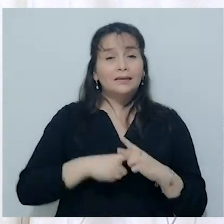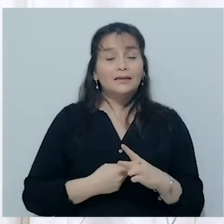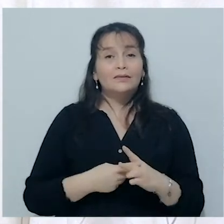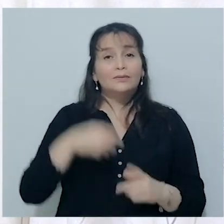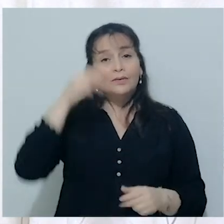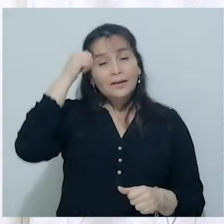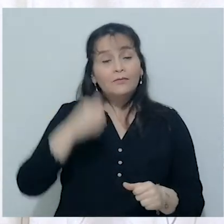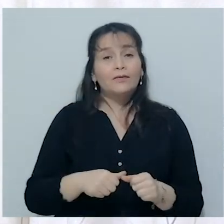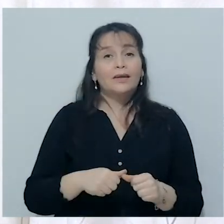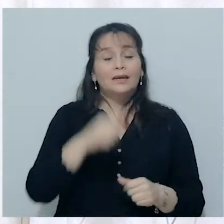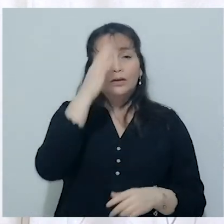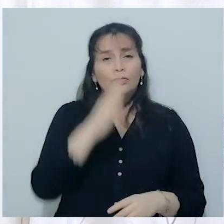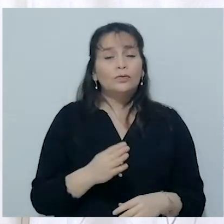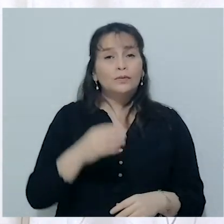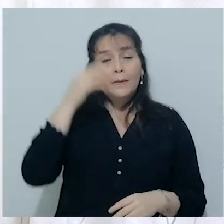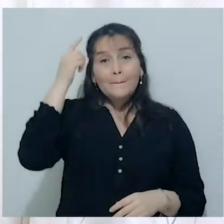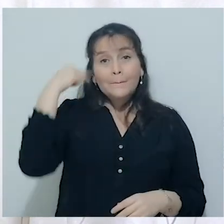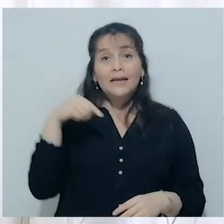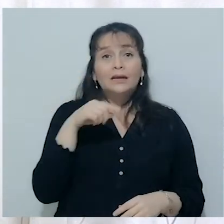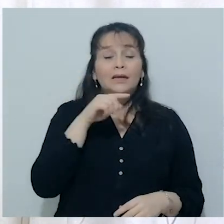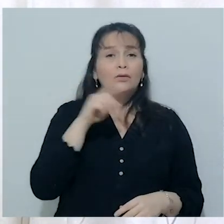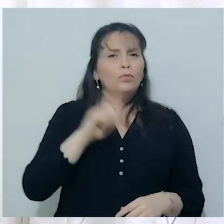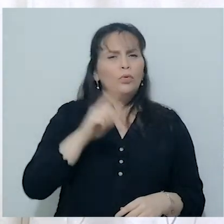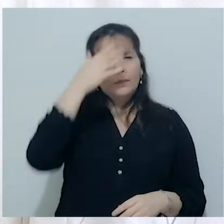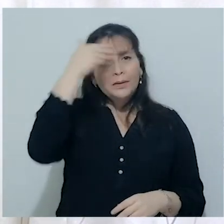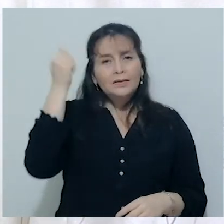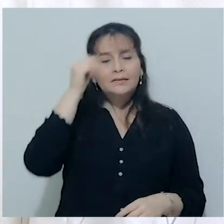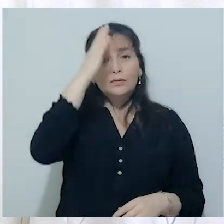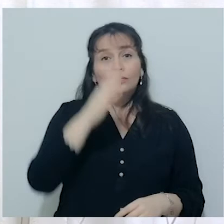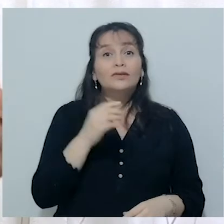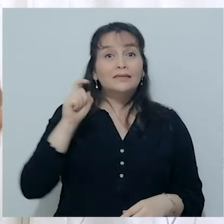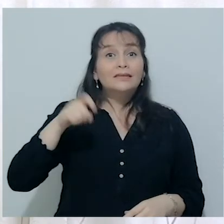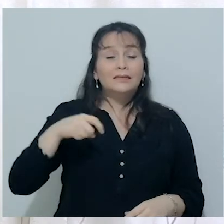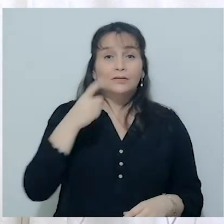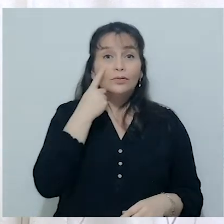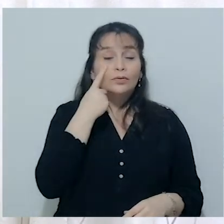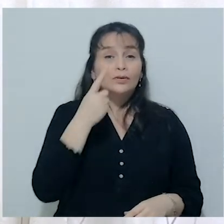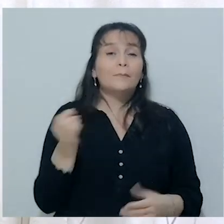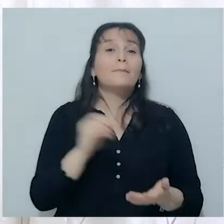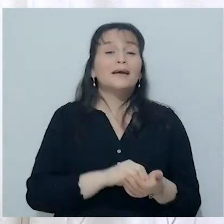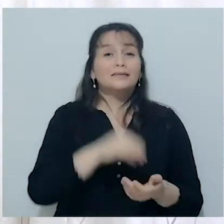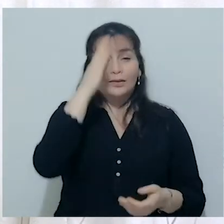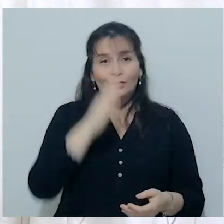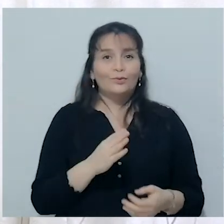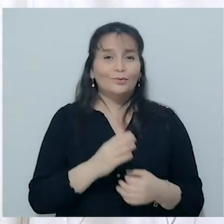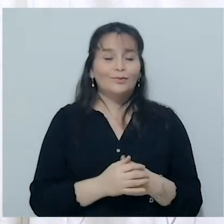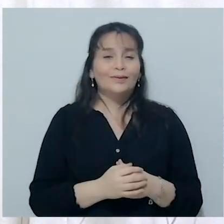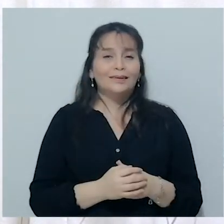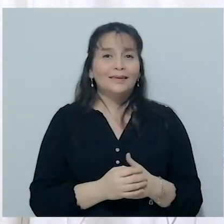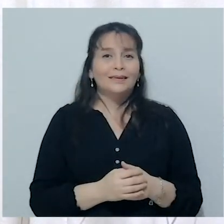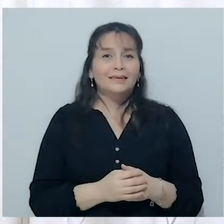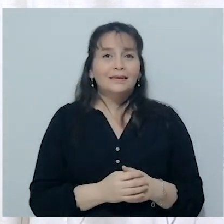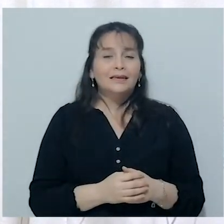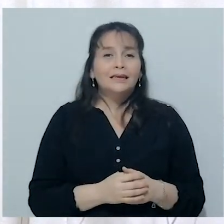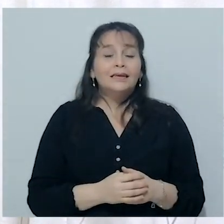ayudarle en su caminar en este inicio de nueva fe en Dios. Porque para no olvidarse de Dios, usted necesita conocer más a